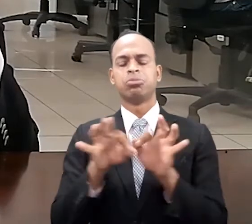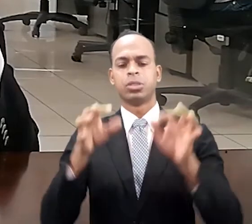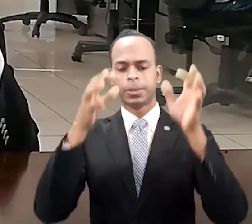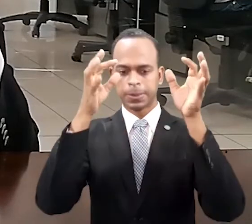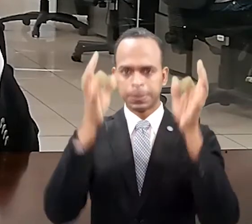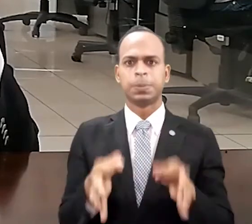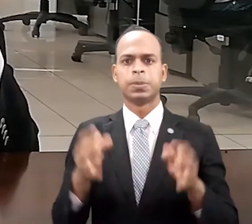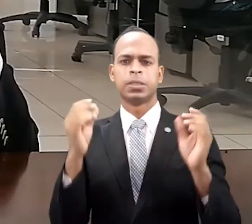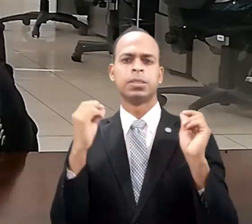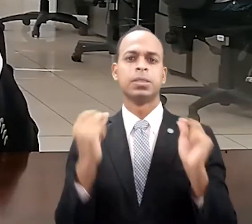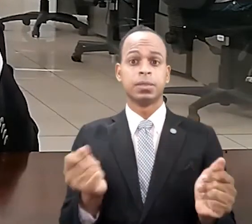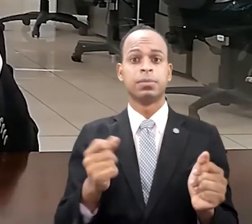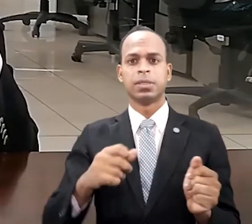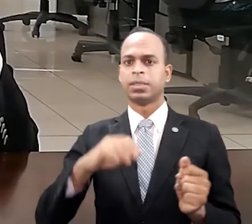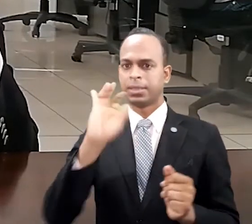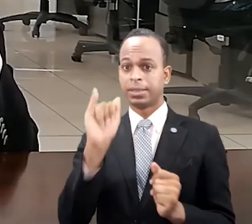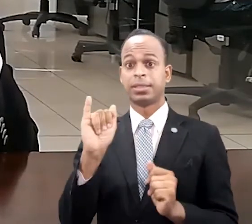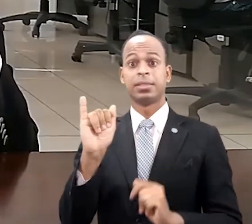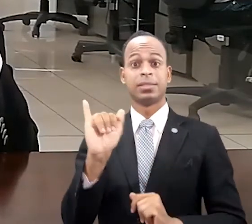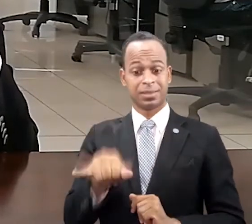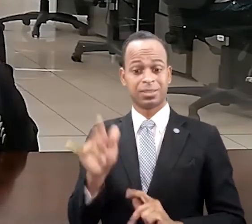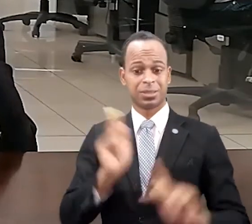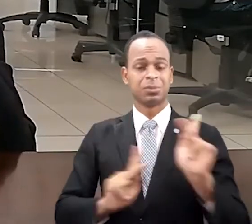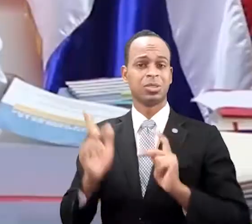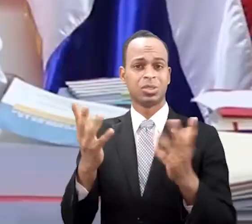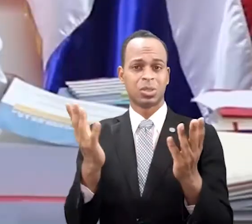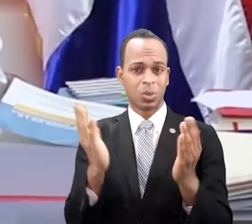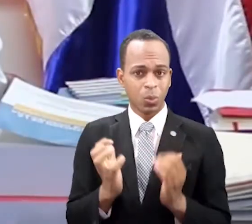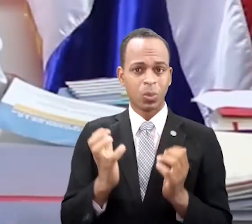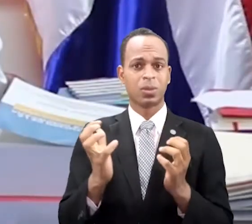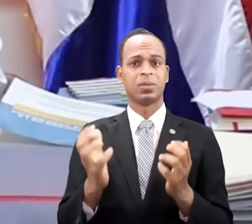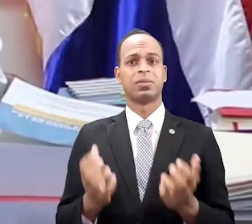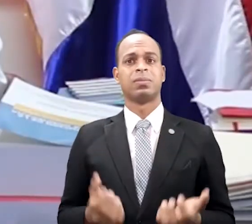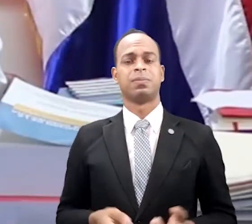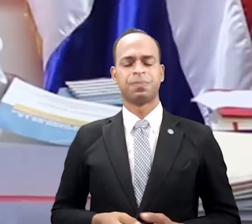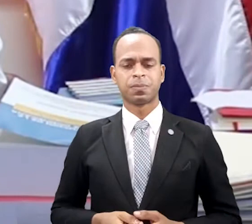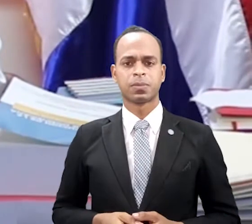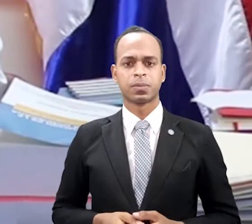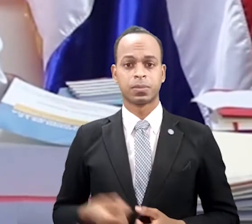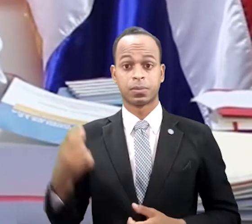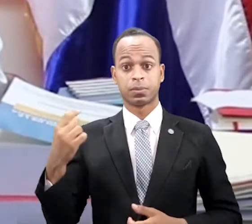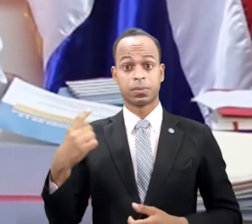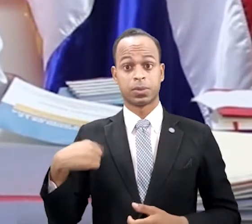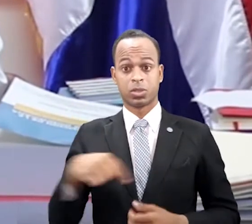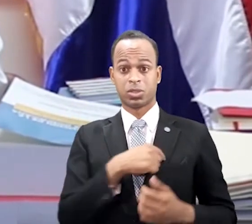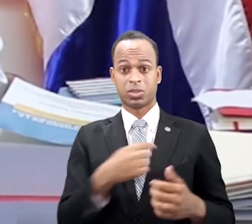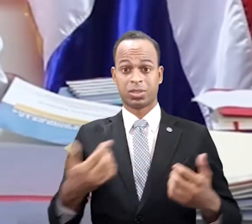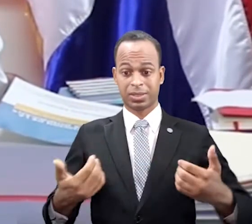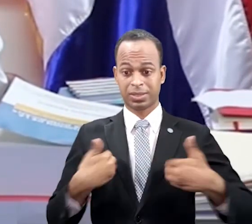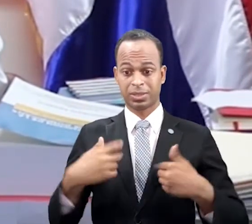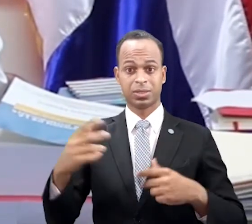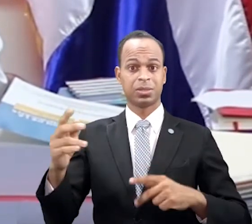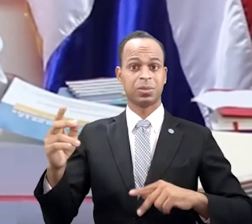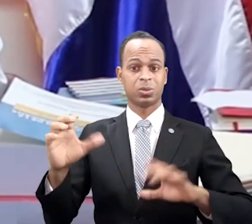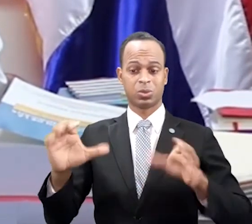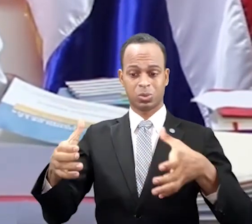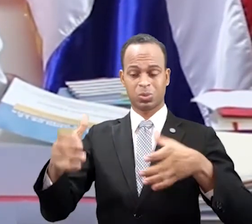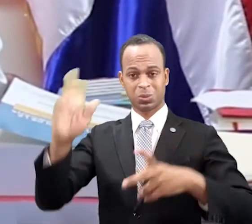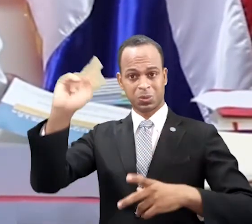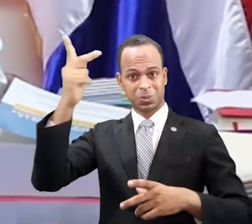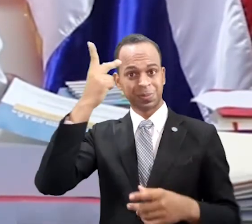podamos tener una decisión, eso es lo que espera la sociedad. Hemos tenido una clase política